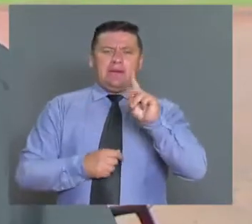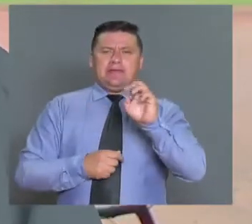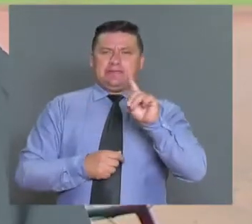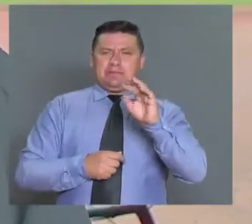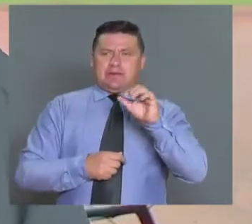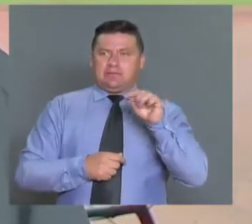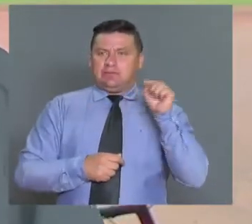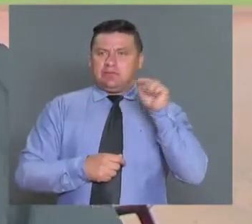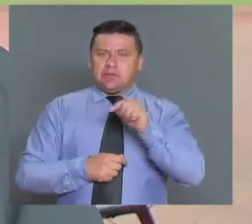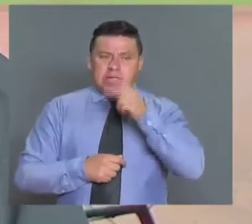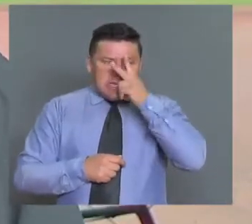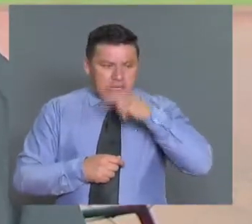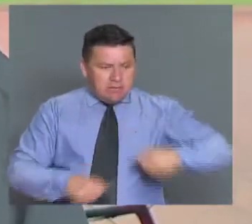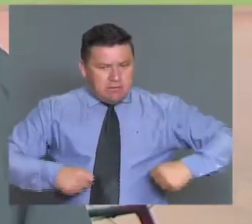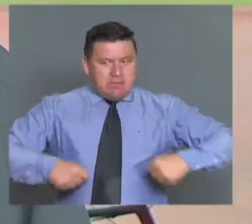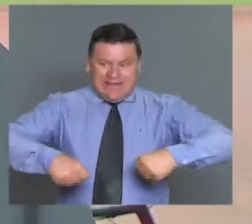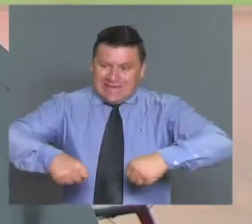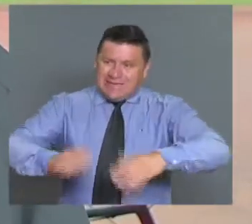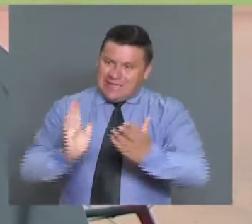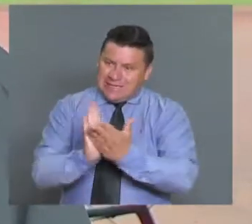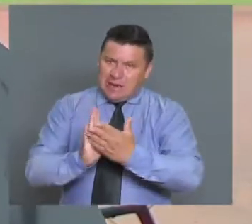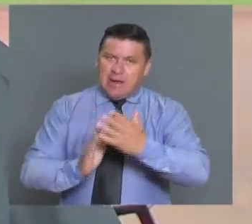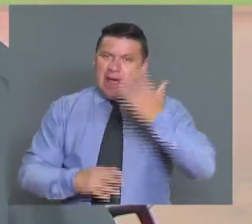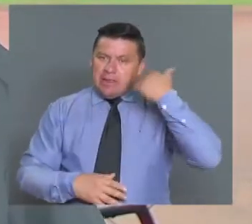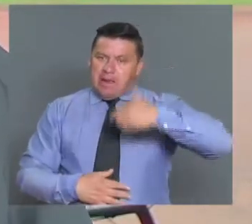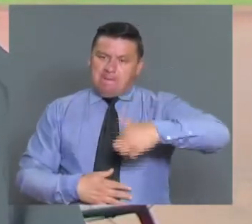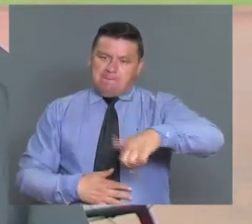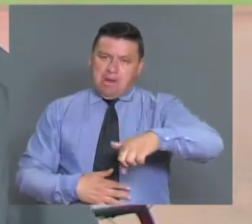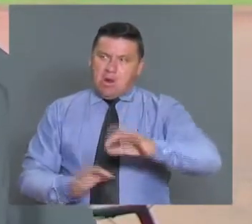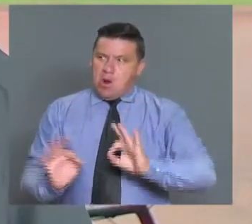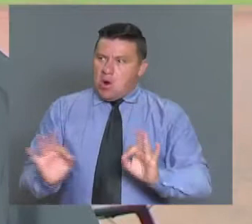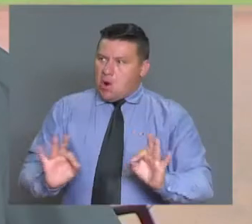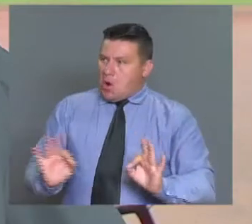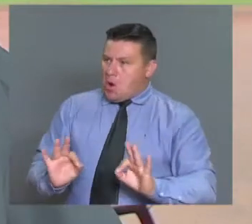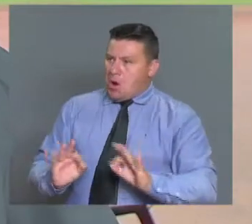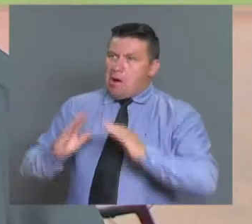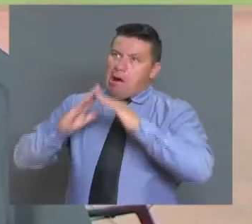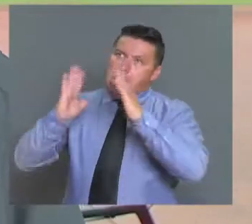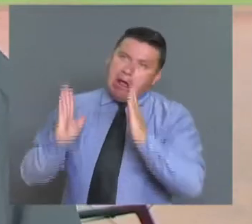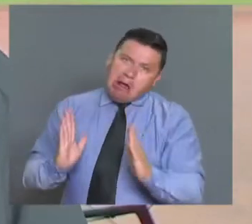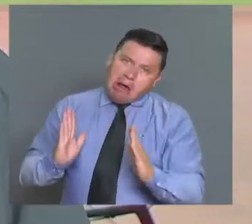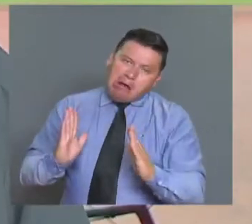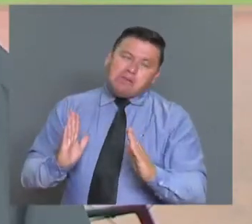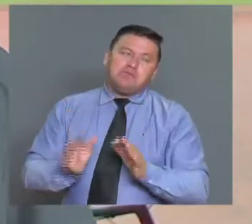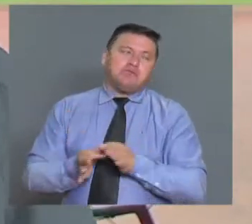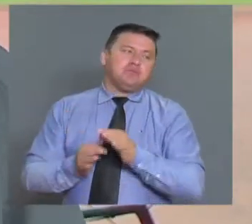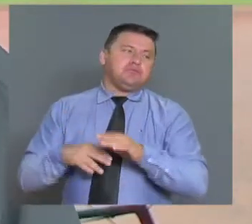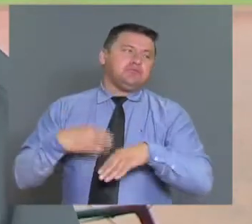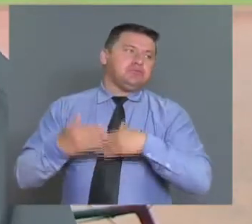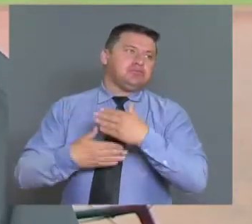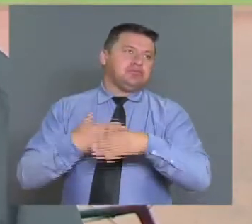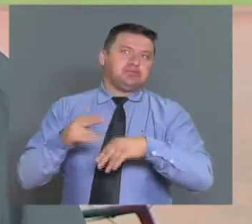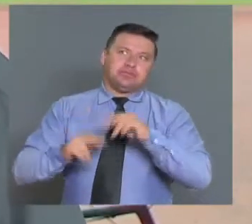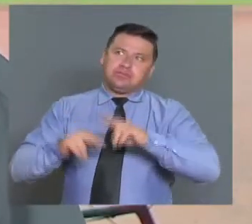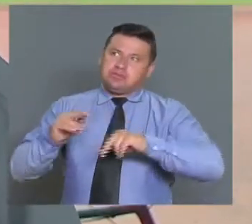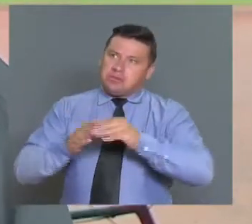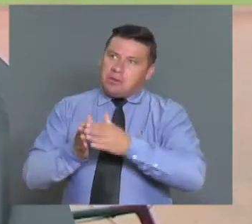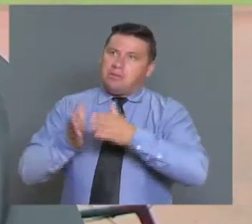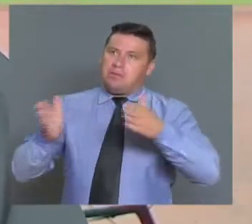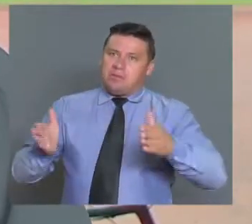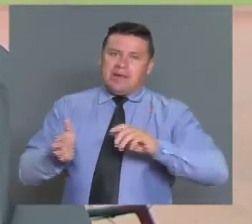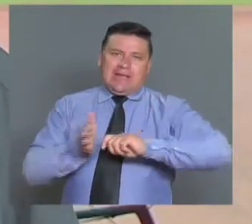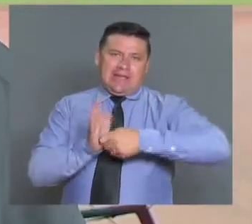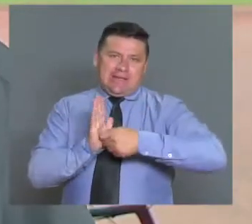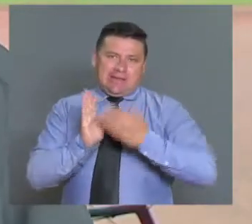campesinos trayendo a sus hijos para que pudieran estudiar su primaria. Se organizaron unas casitas y se fue formando el pueblo. Más adelante ya se constituye un